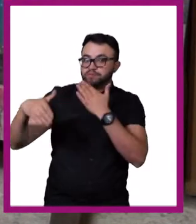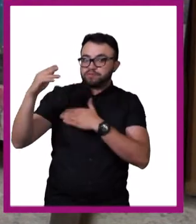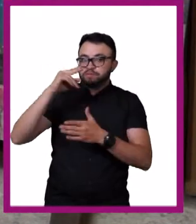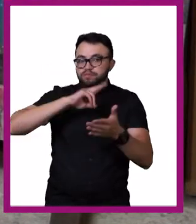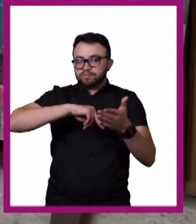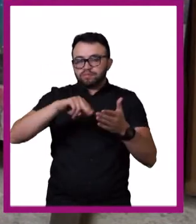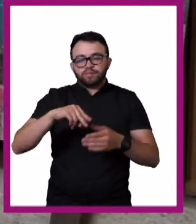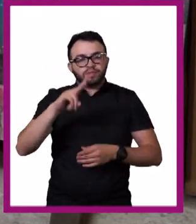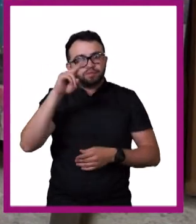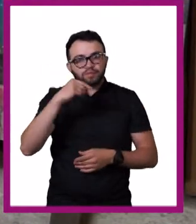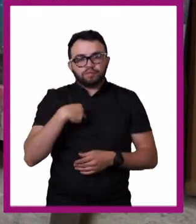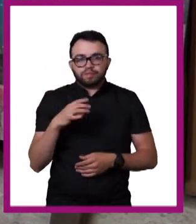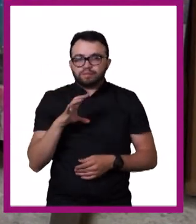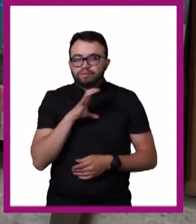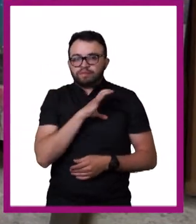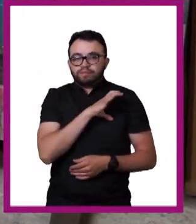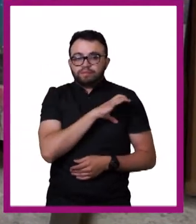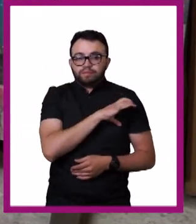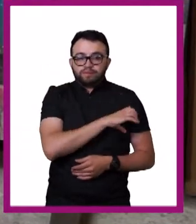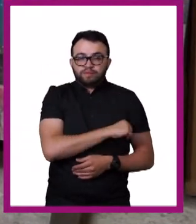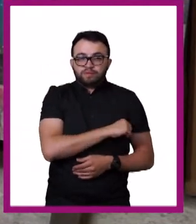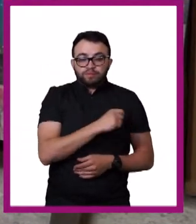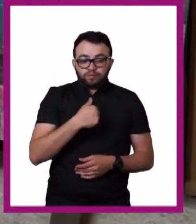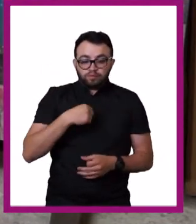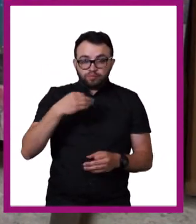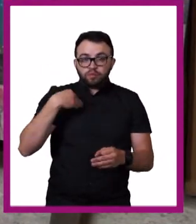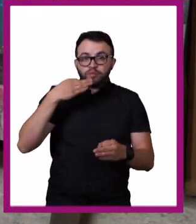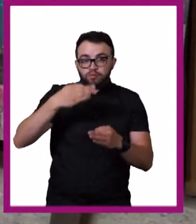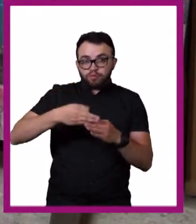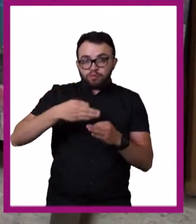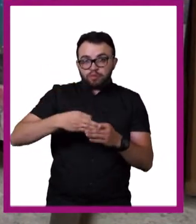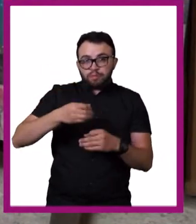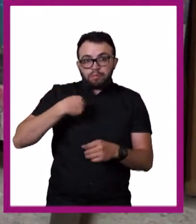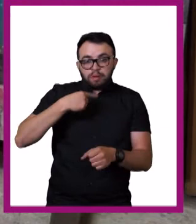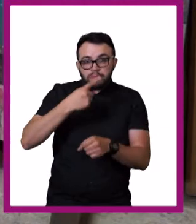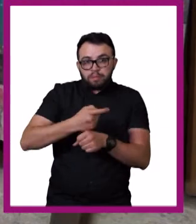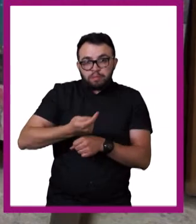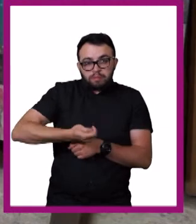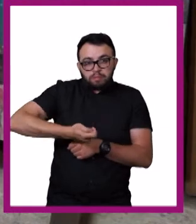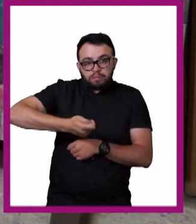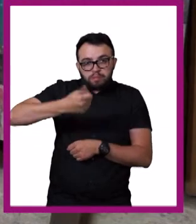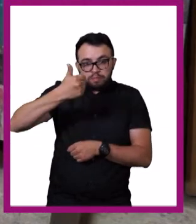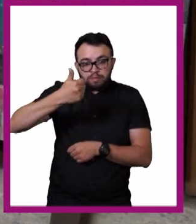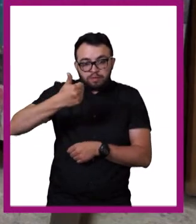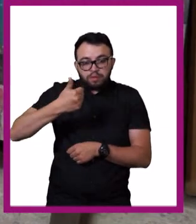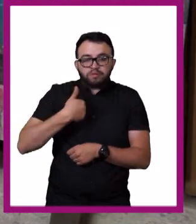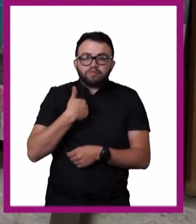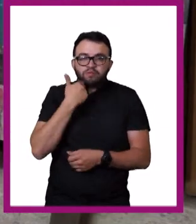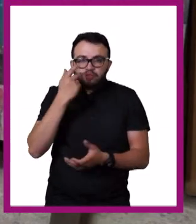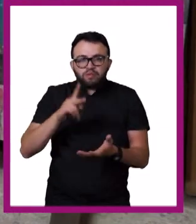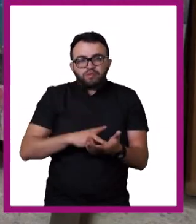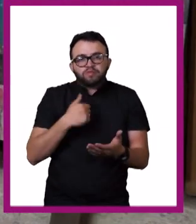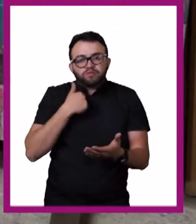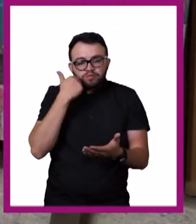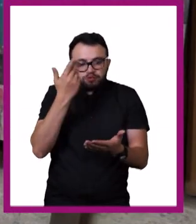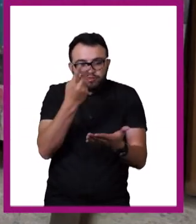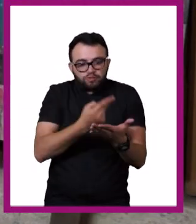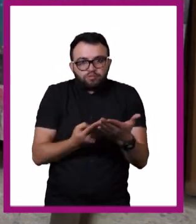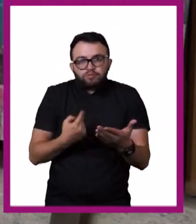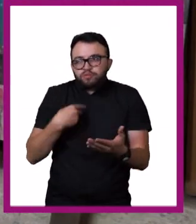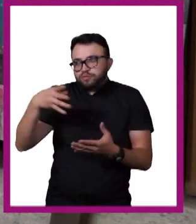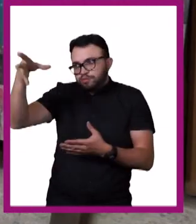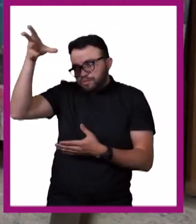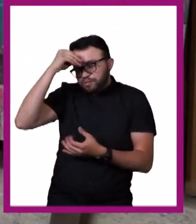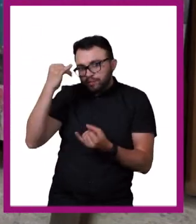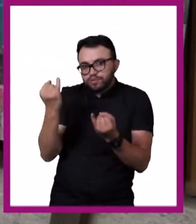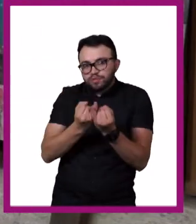la verdad es que a mí me encantó. Apenas es mi primer intento y voy a seguir practicando, porque quisiera algún día poder dibujar con la soltura y confianza que dibuja el